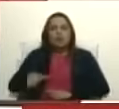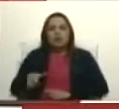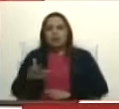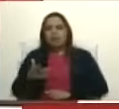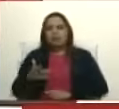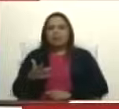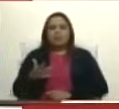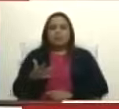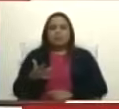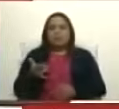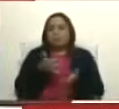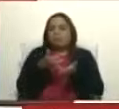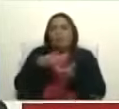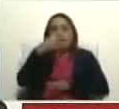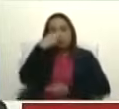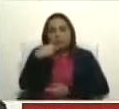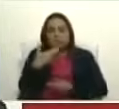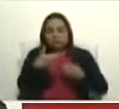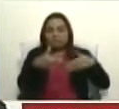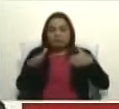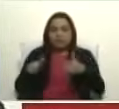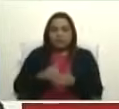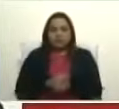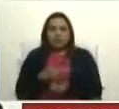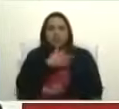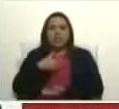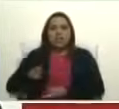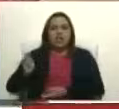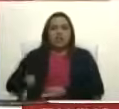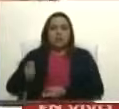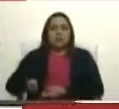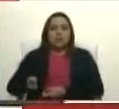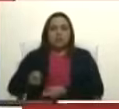marginal, puros marginales, prefiere que sea la Corte